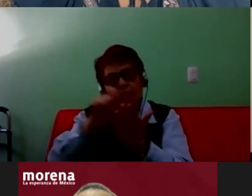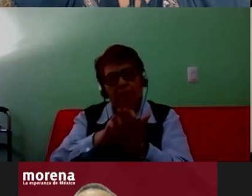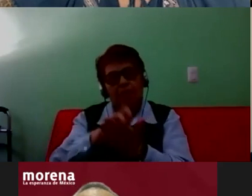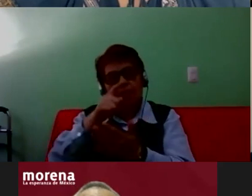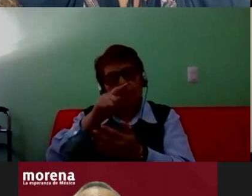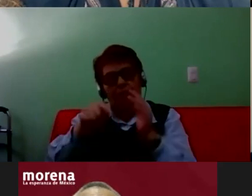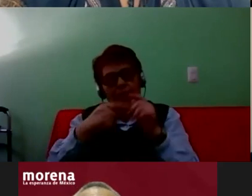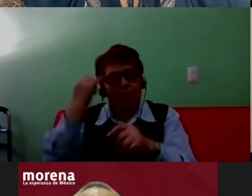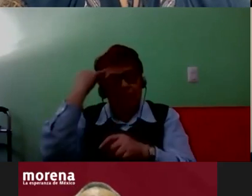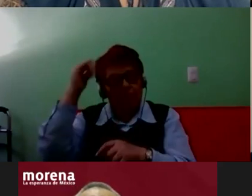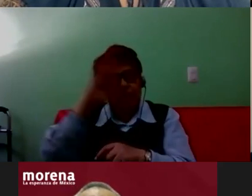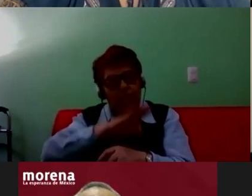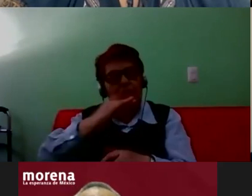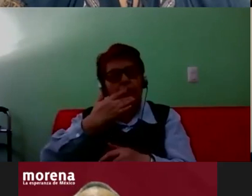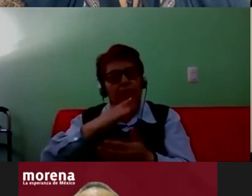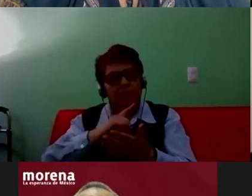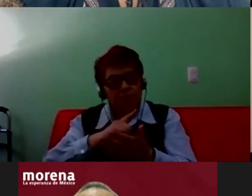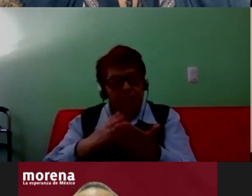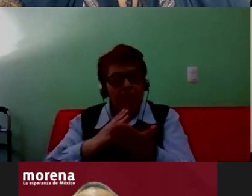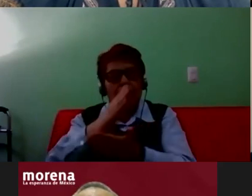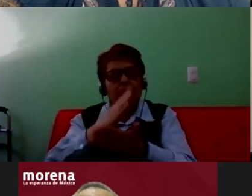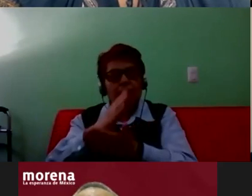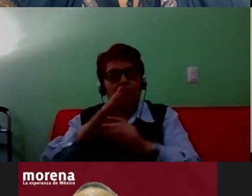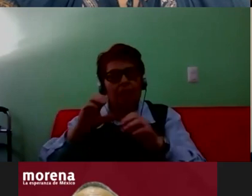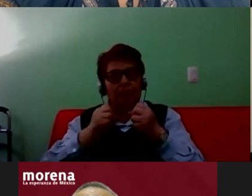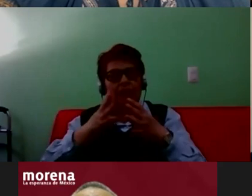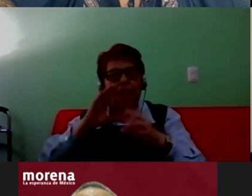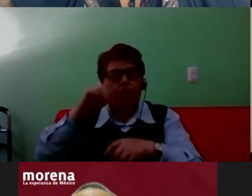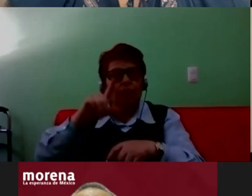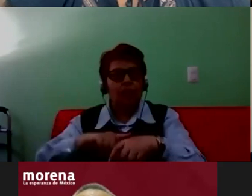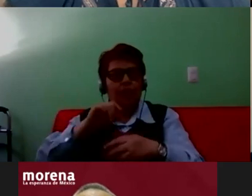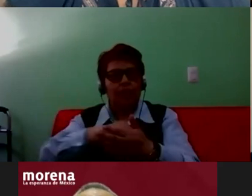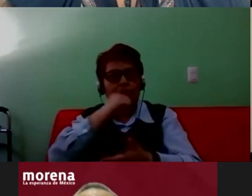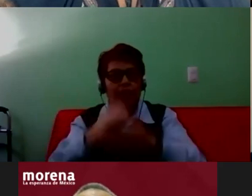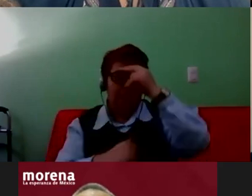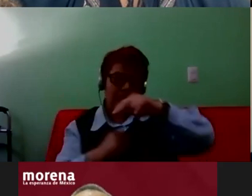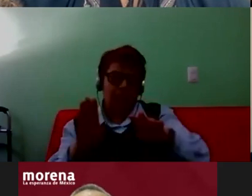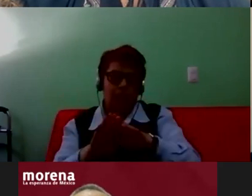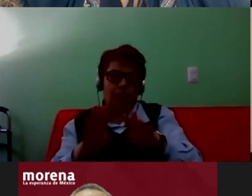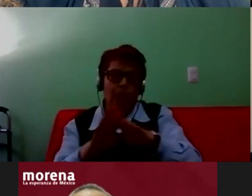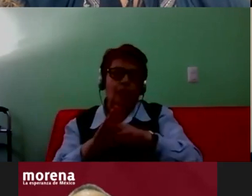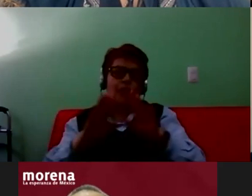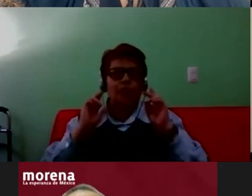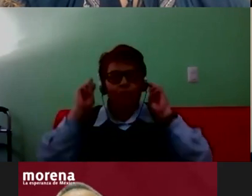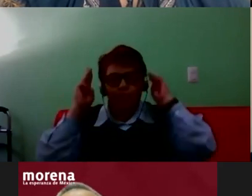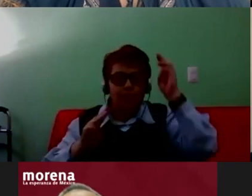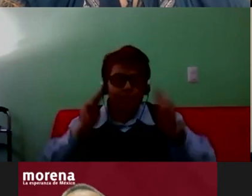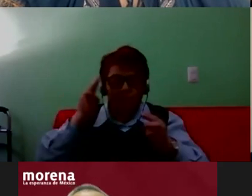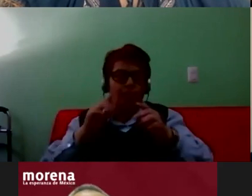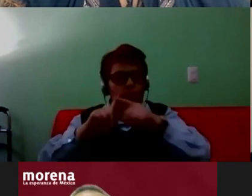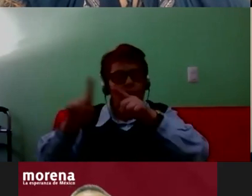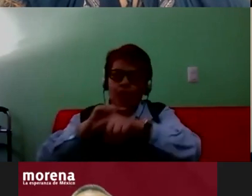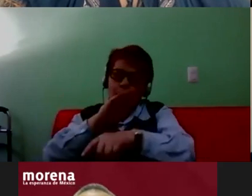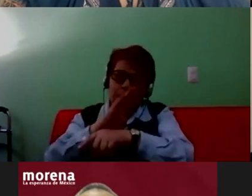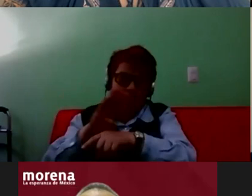para que los indígenas puedan gozar y tener fácil acceso a la oferta de cultura de la Ciudad de México, como son la gratuidad de museos, entre otros